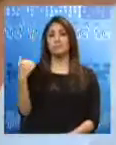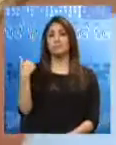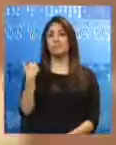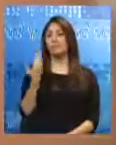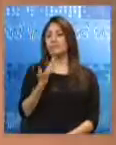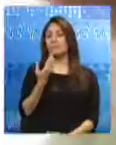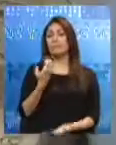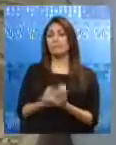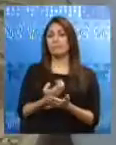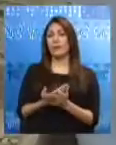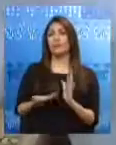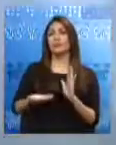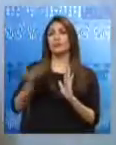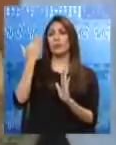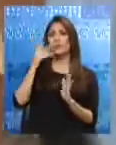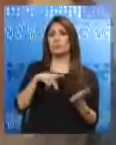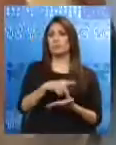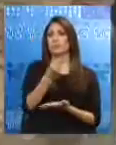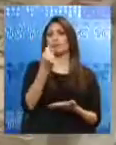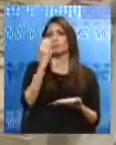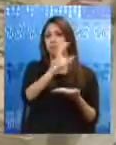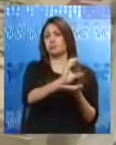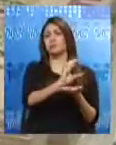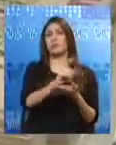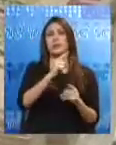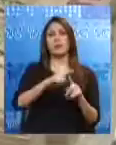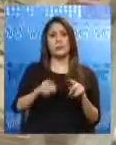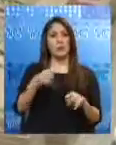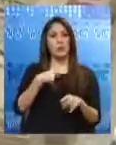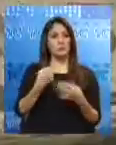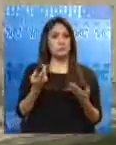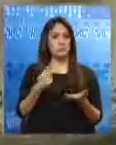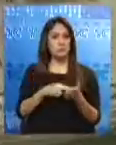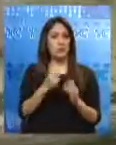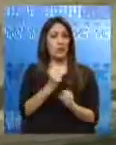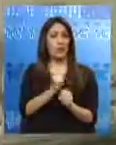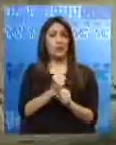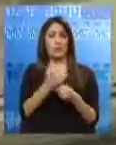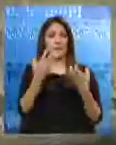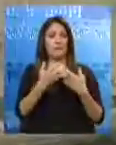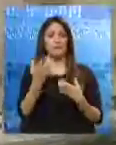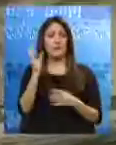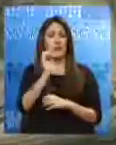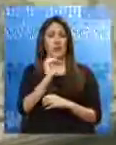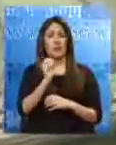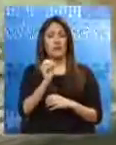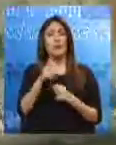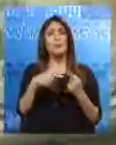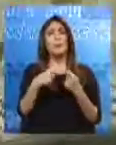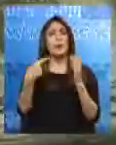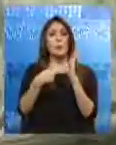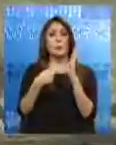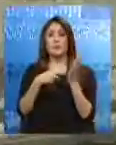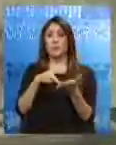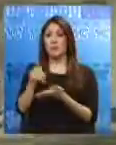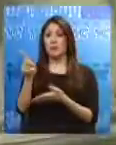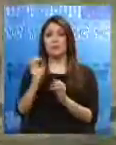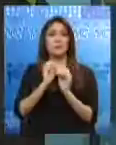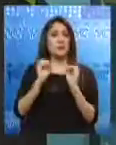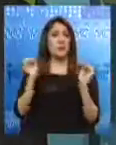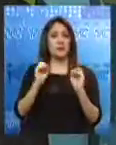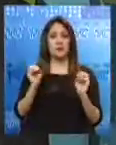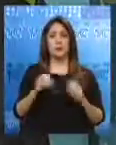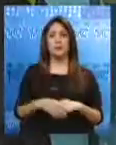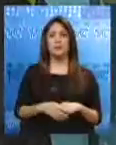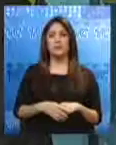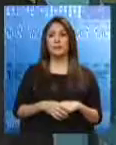acreditaciones económicas altas, pese a no tener ingresos por relación de dependencia. Tampoco habría declarado impuestos ante el Servicio de Rentas Internas.